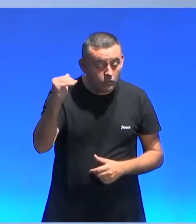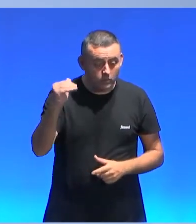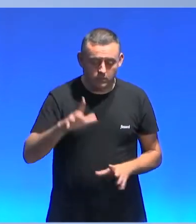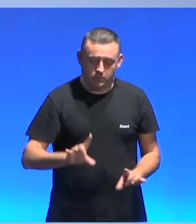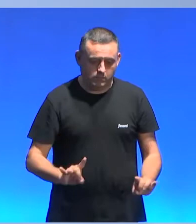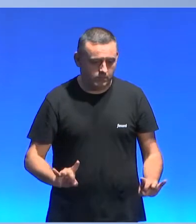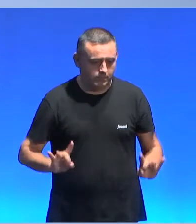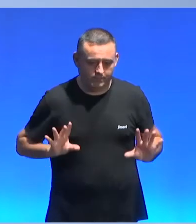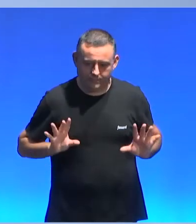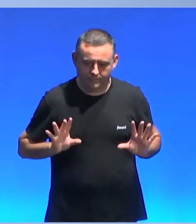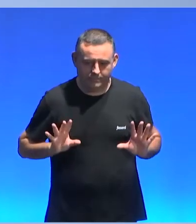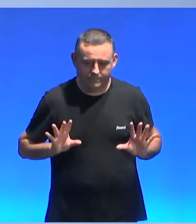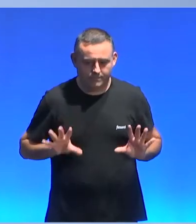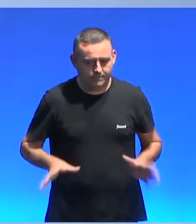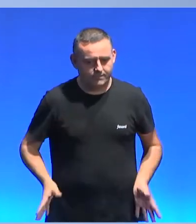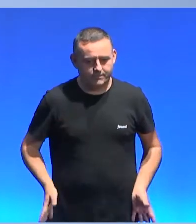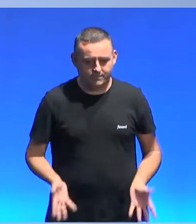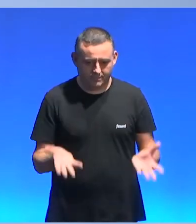entrar.